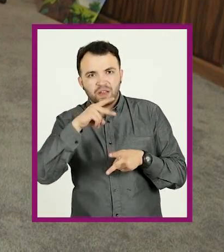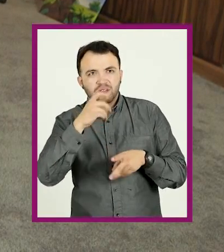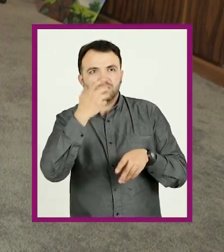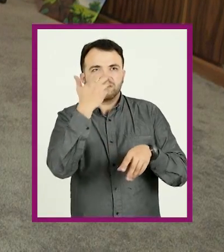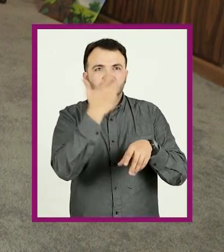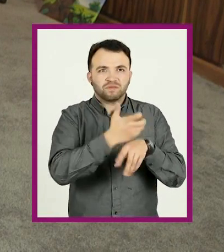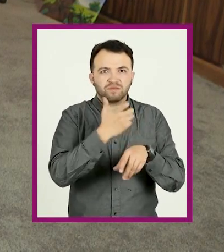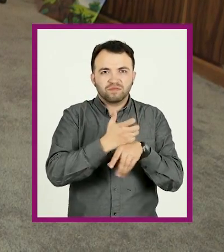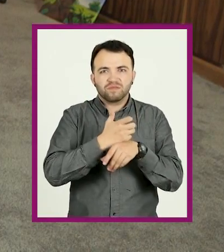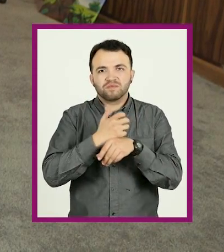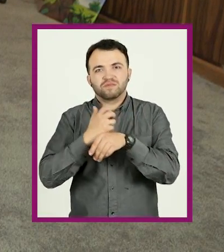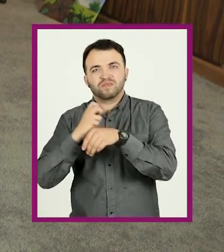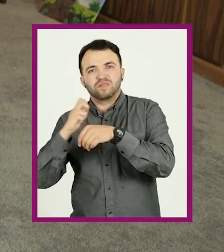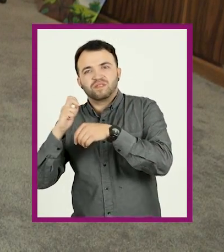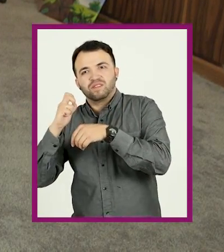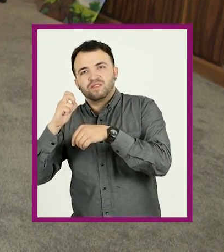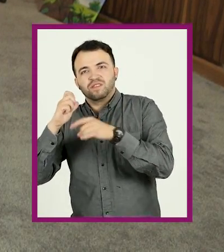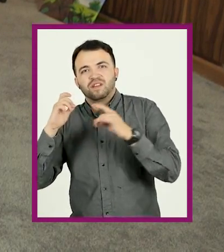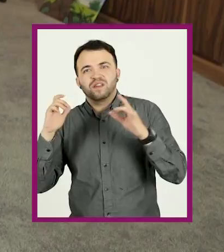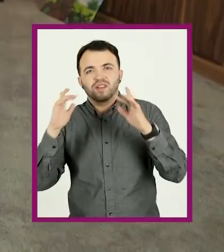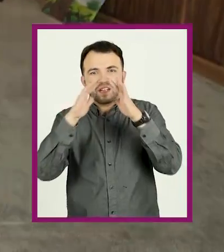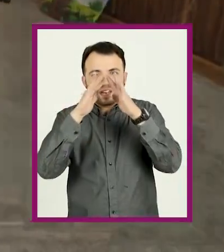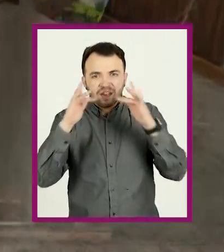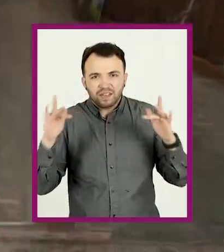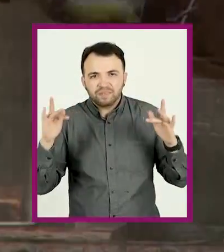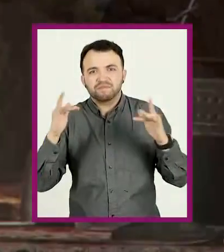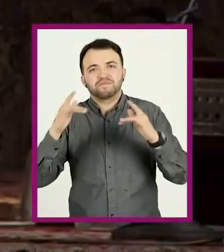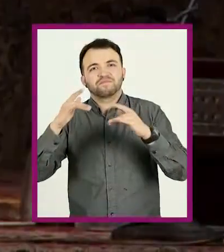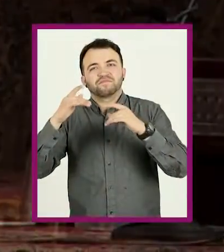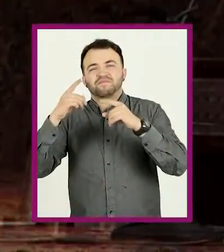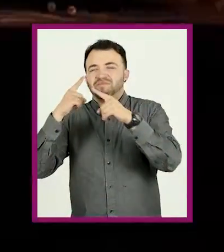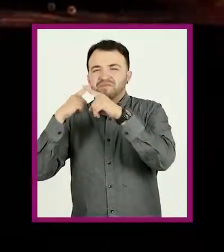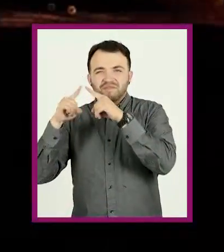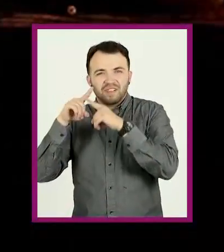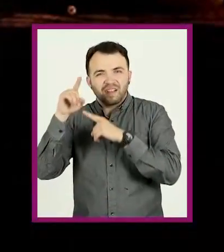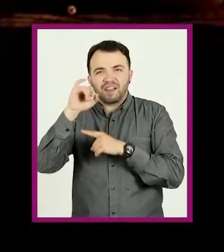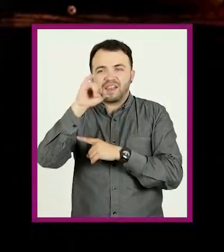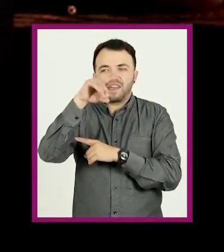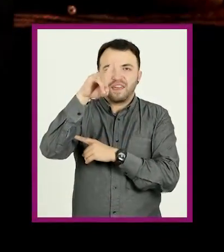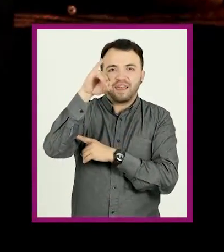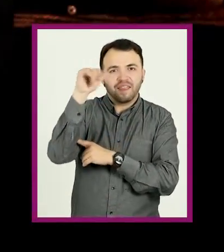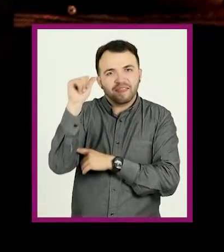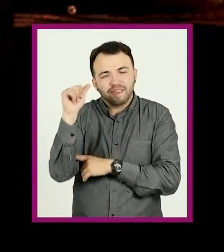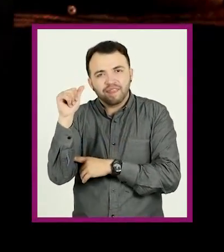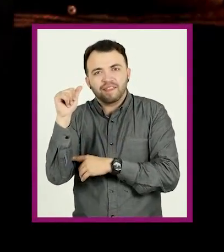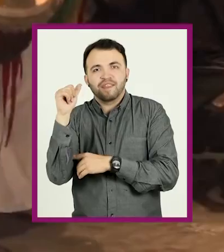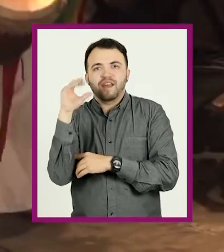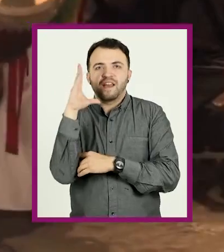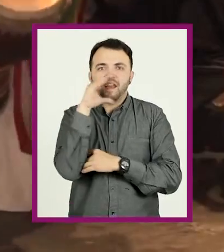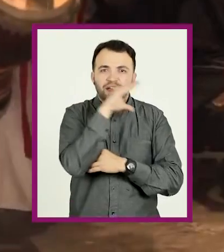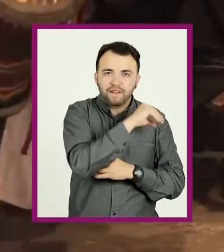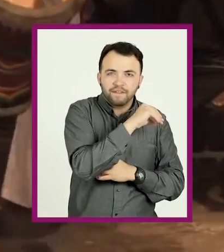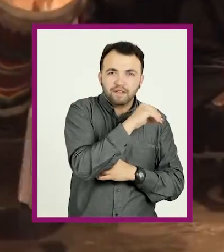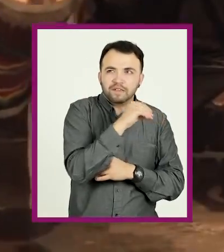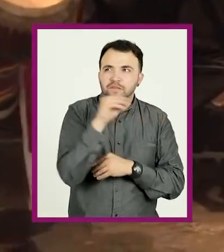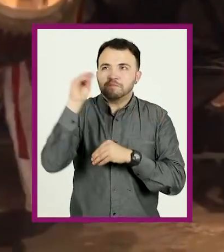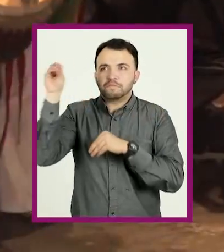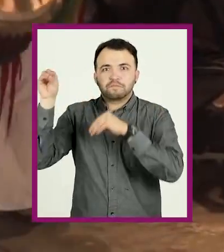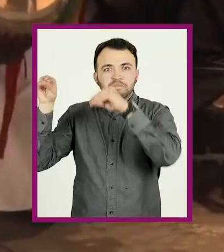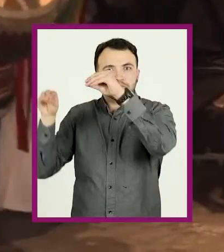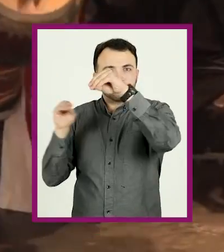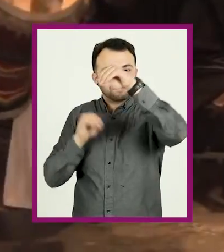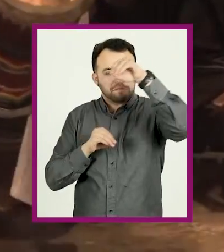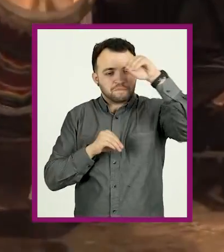Unidos, Inglaterra, Europa del Este, la India, de regreso por el Medio Oriente y África, que es un